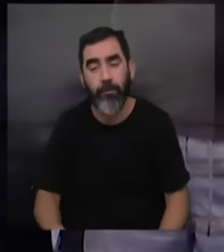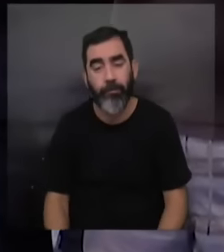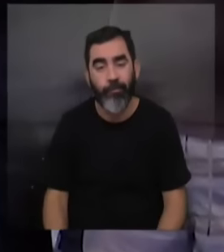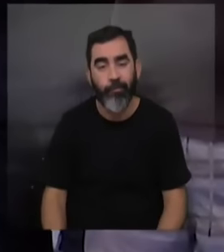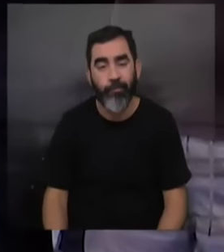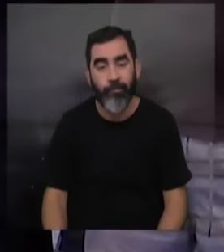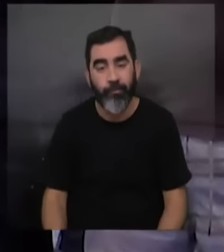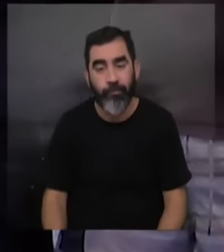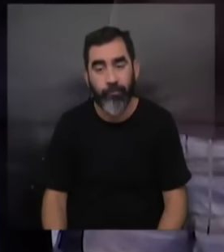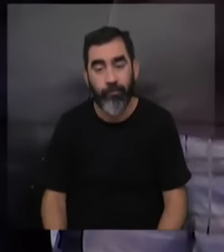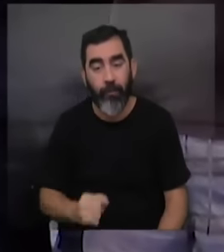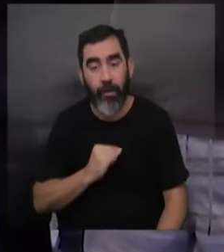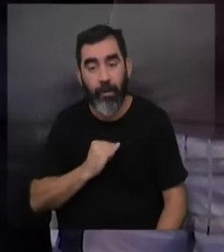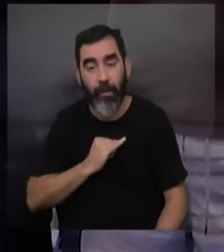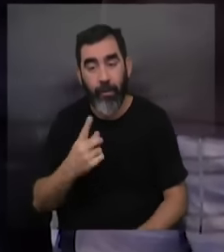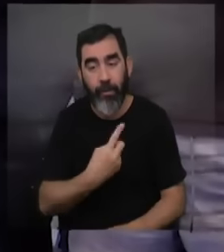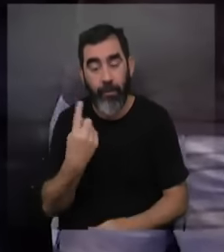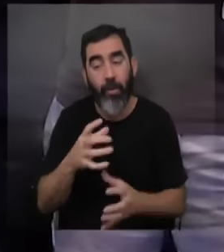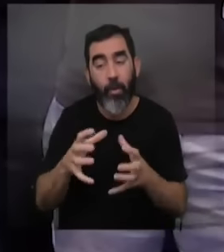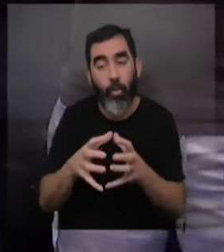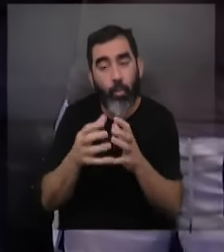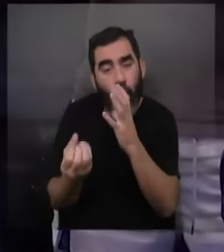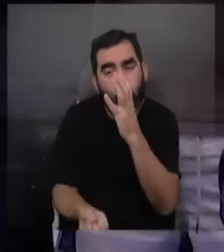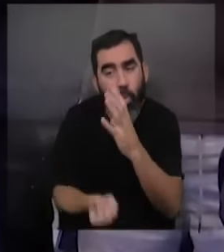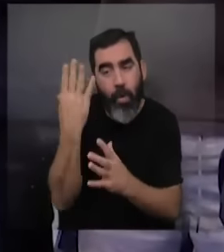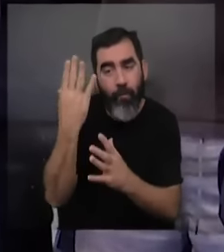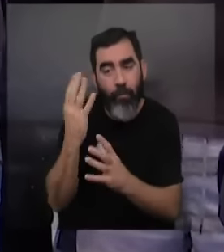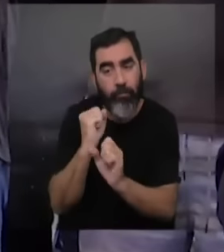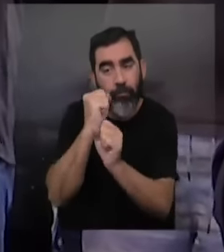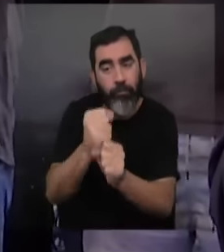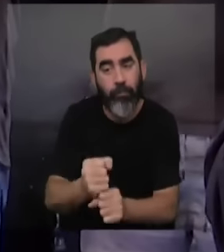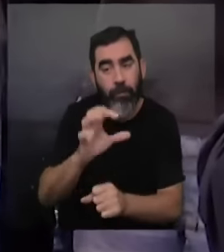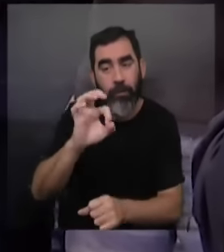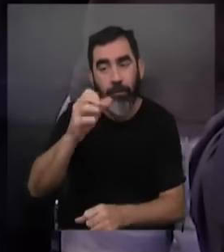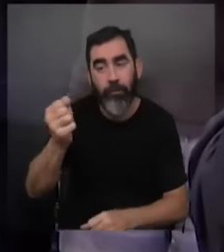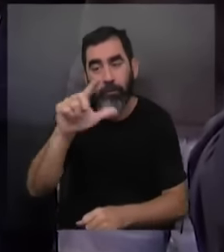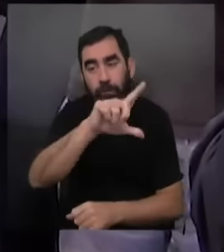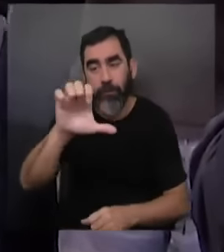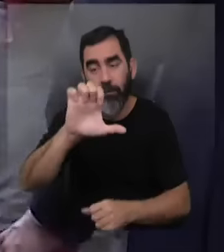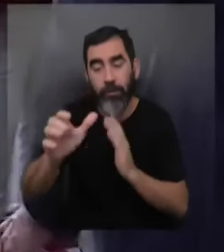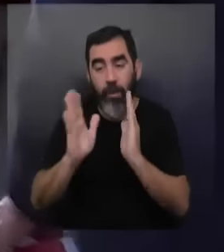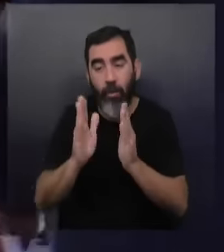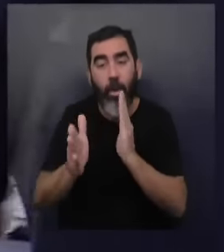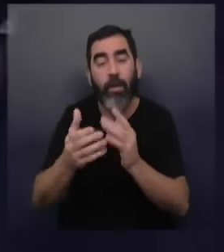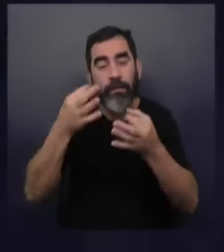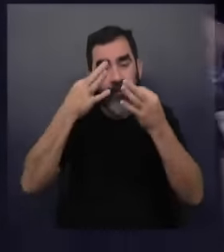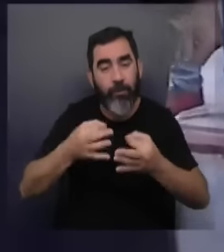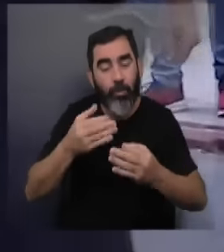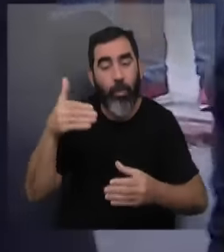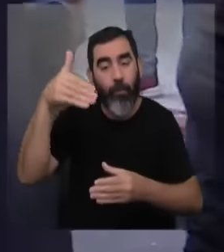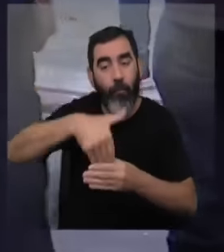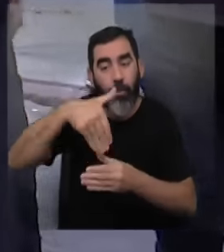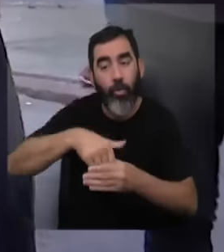2030 identidad soberana un partido recientemente fundado por el abogado Gustavo Salle aseguró su participación en las elecciones